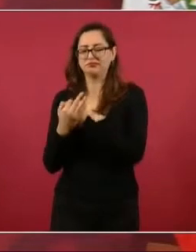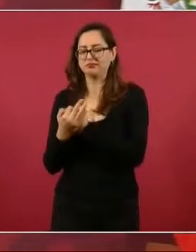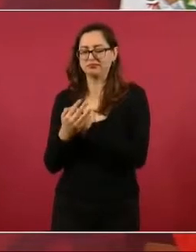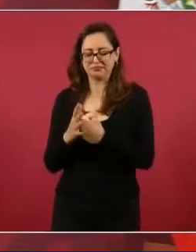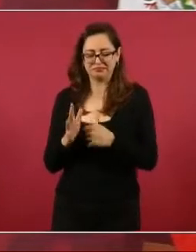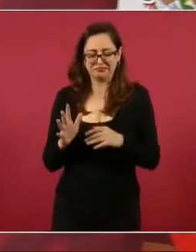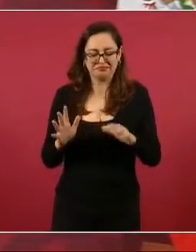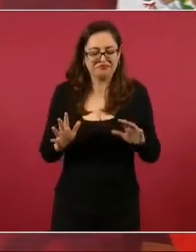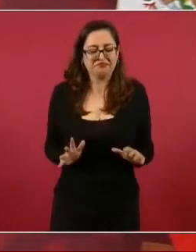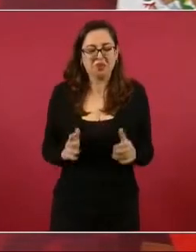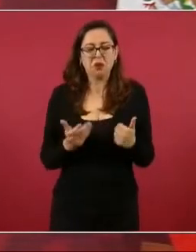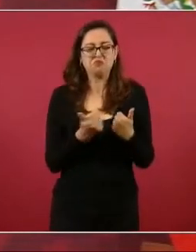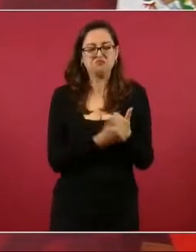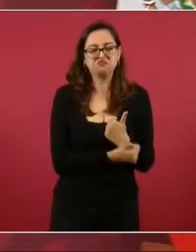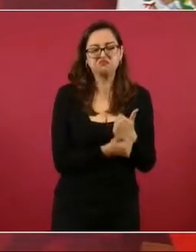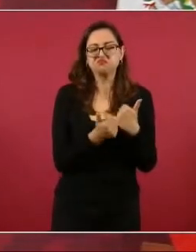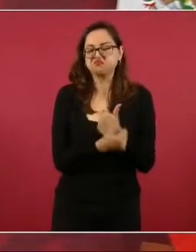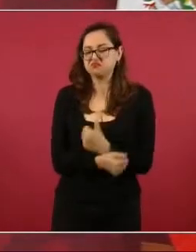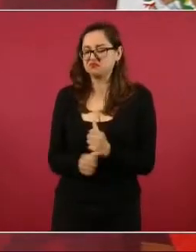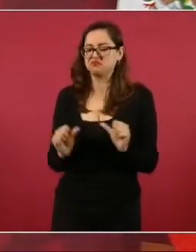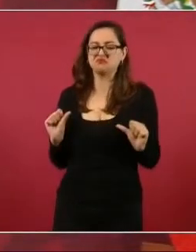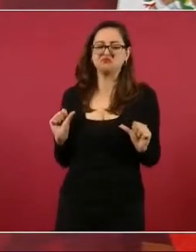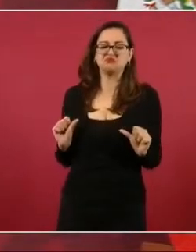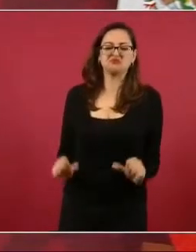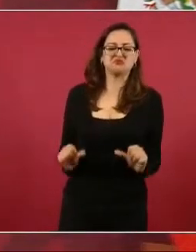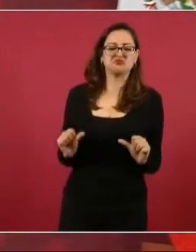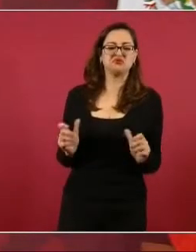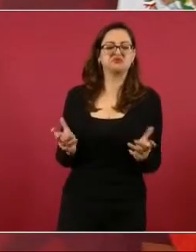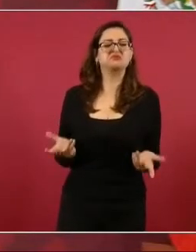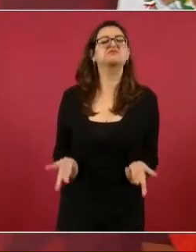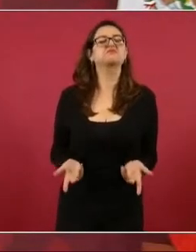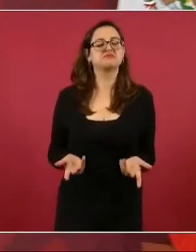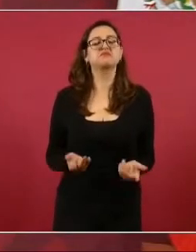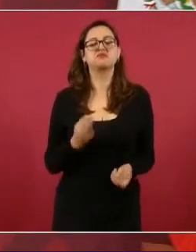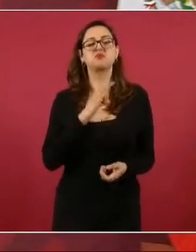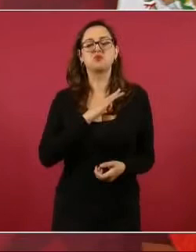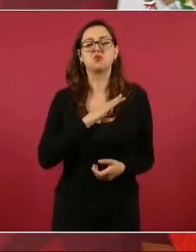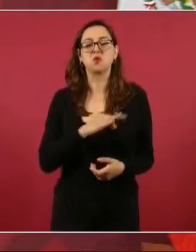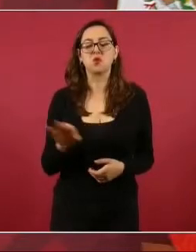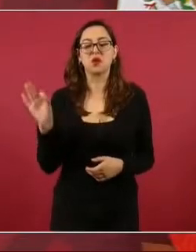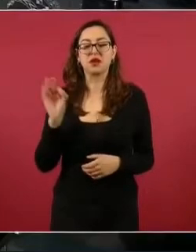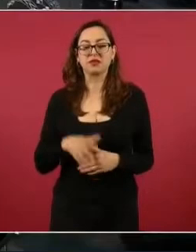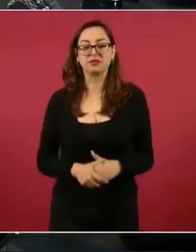que los iban a encubrir o que los estaban protegiendo.